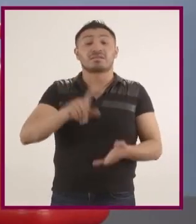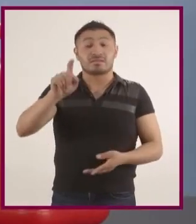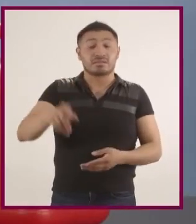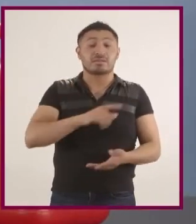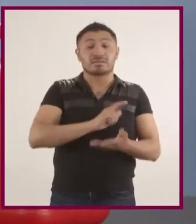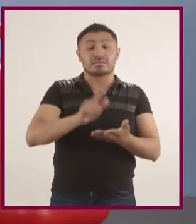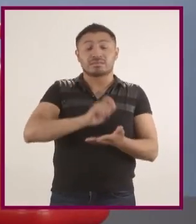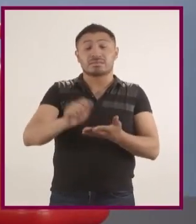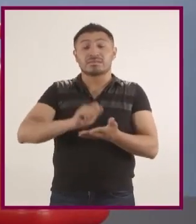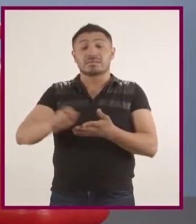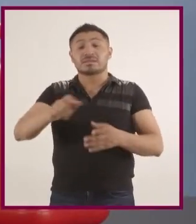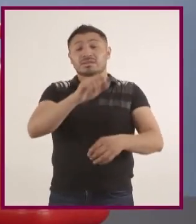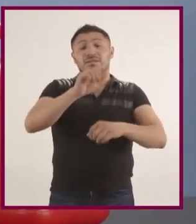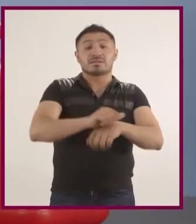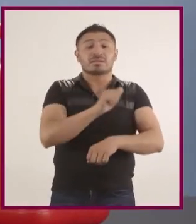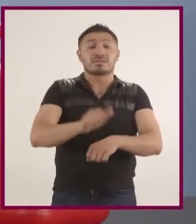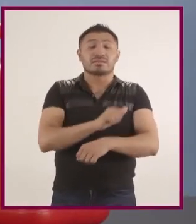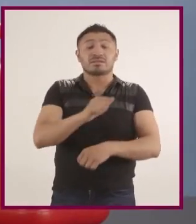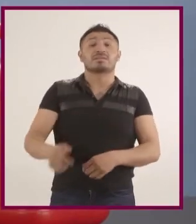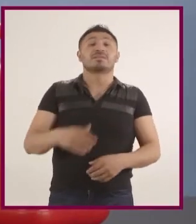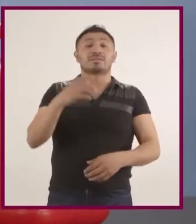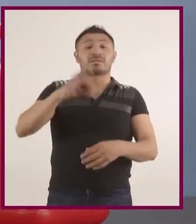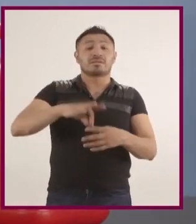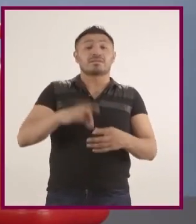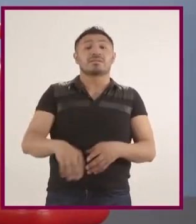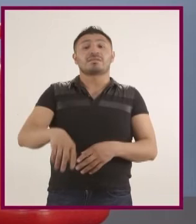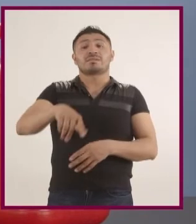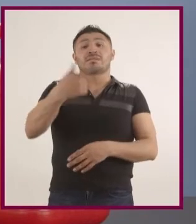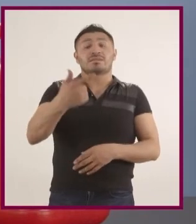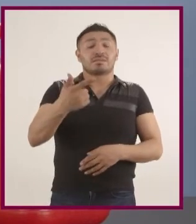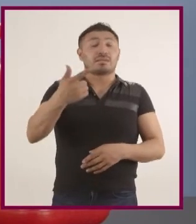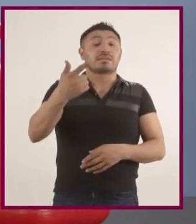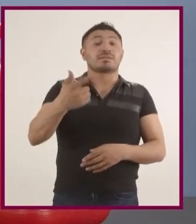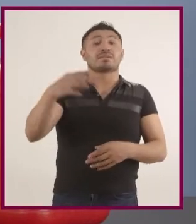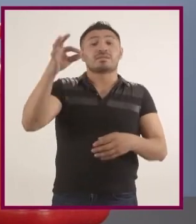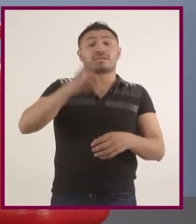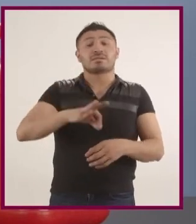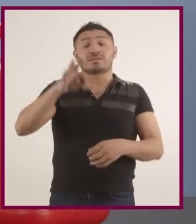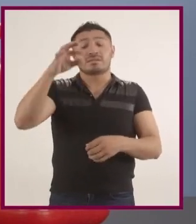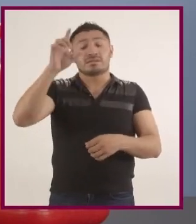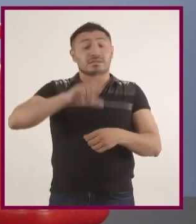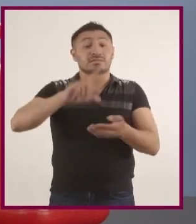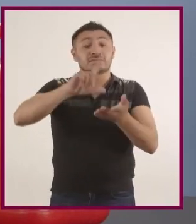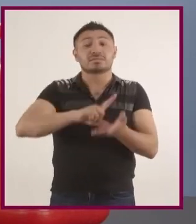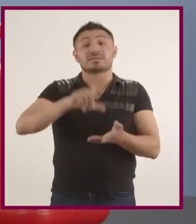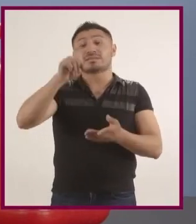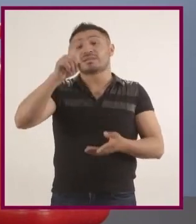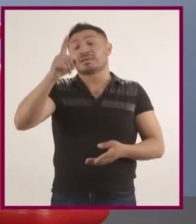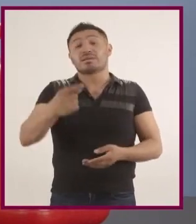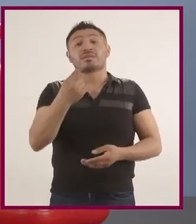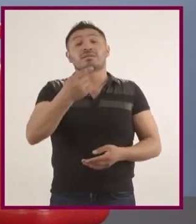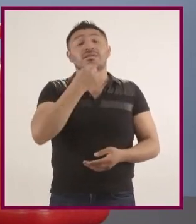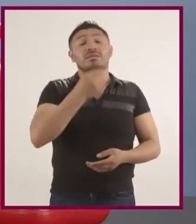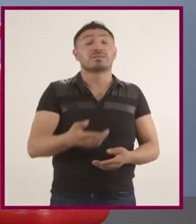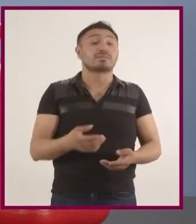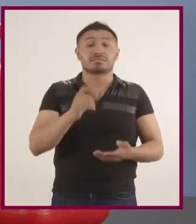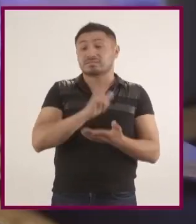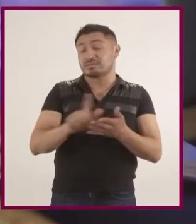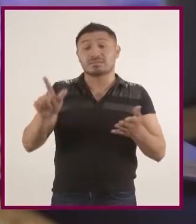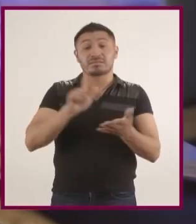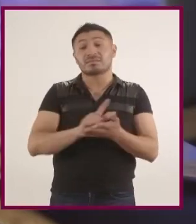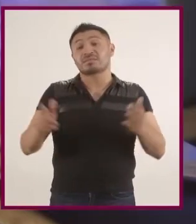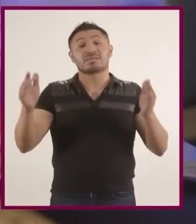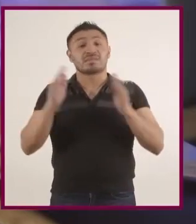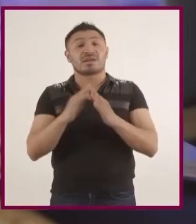coche usando cubetas Ahora hasta 12 litros de agua por minuto Igualmente lavar la banqueta el patio o la casa del perro usando cubetas